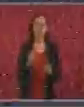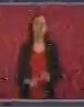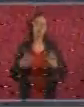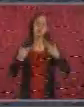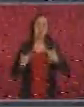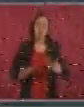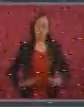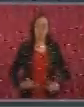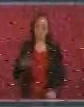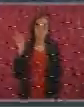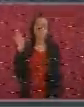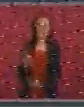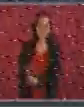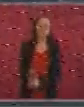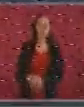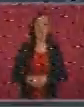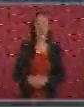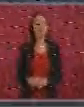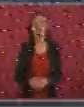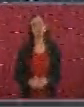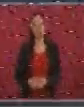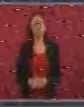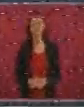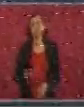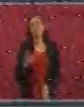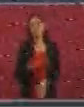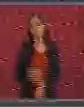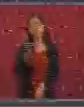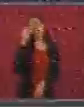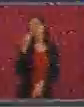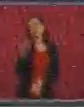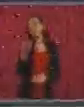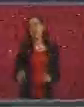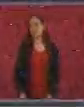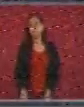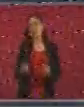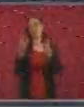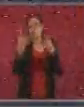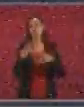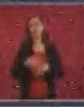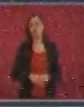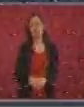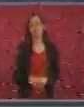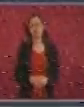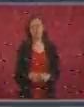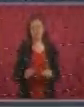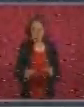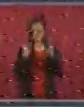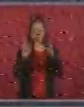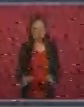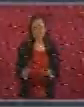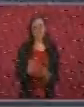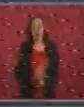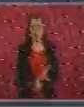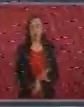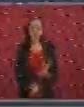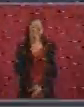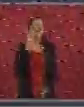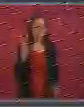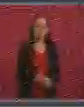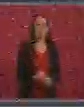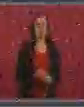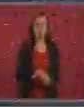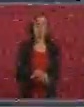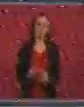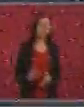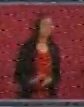hay aceite, si hay dinero, levantan una estructura inmediatamente a nivel de ejido, incluso no seccional de ejido,